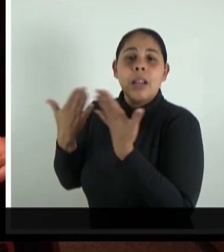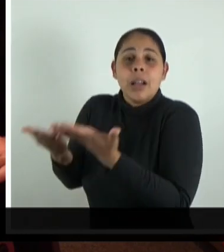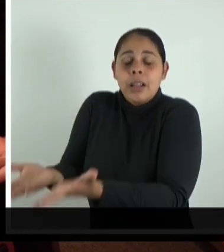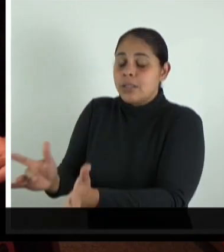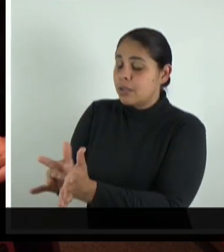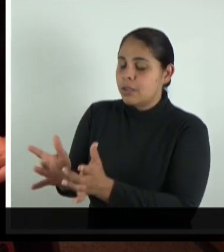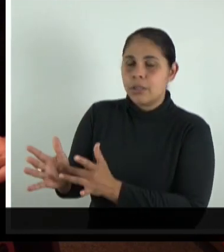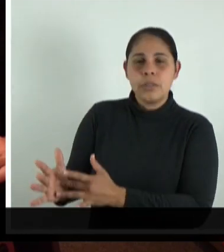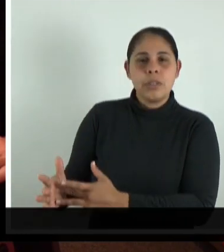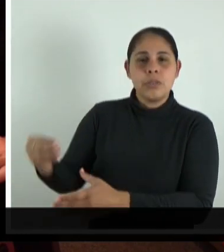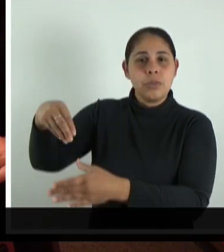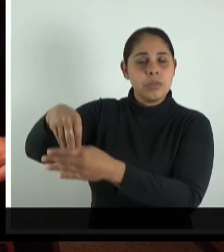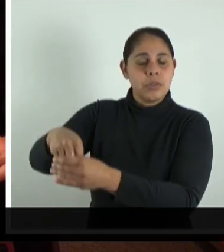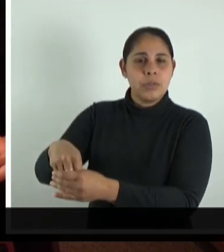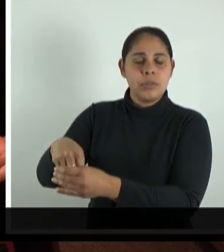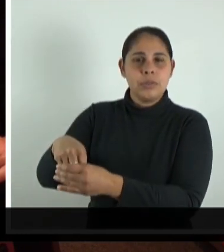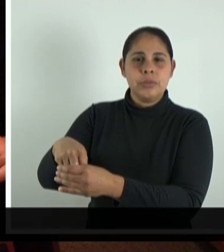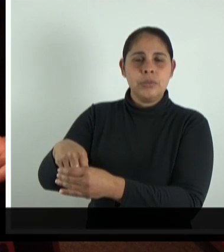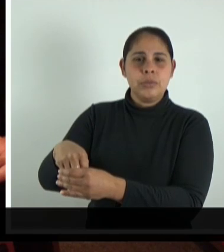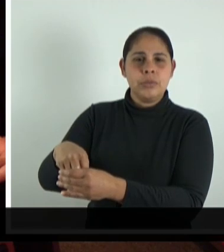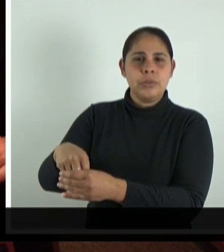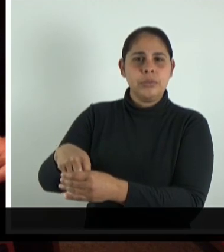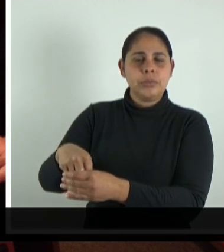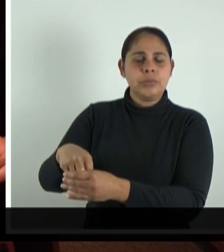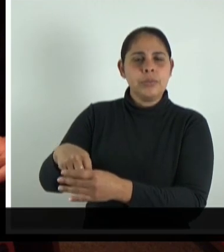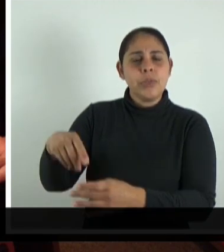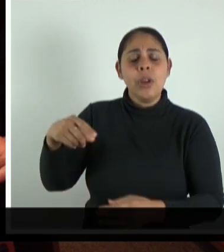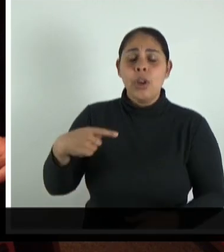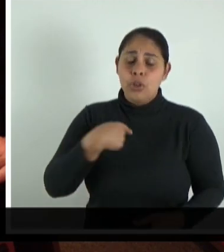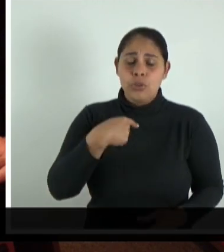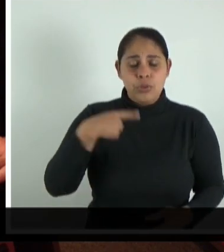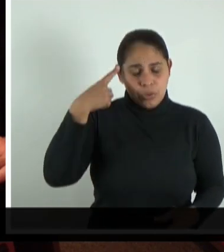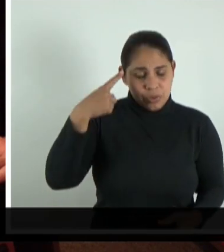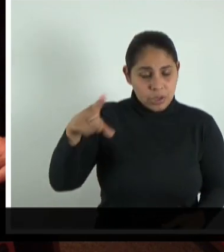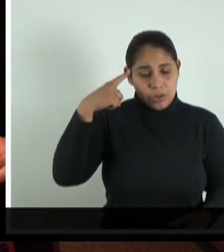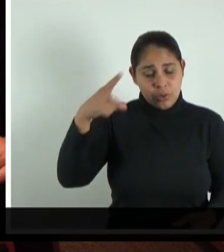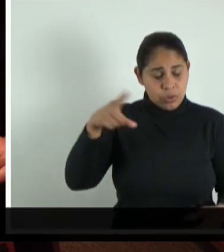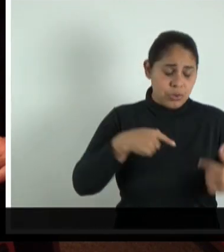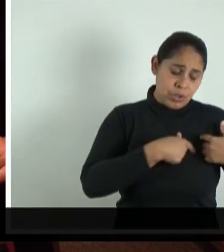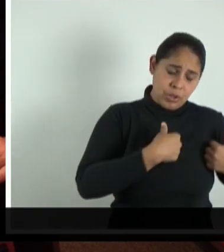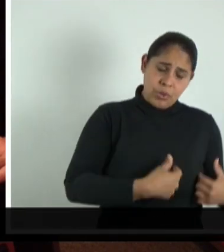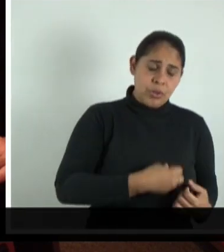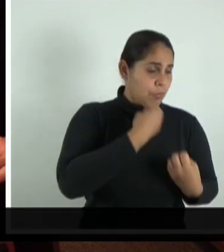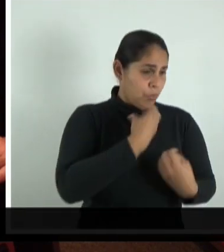Yo sé que hay muchas personas que con buen corazón